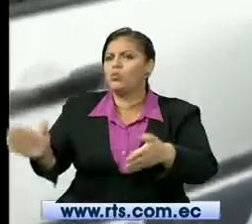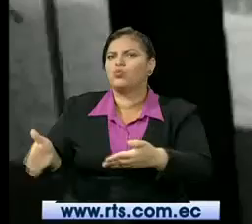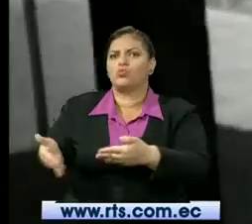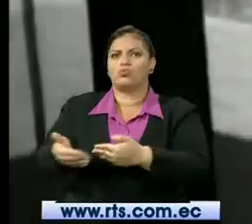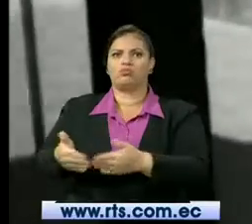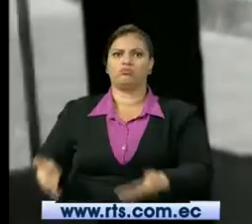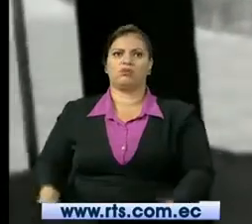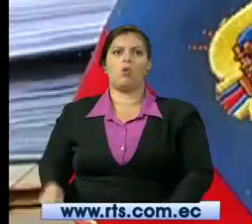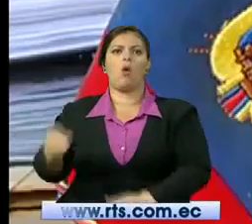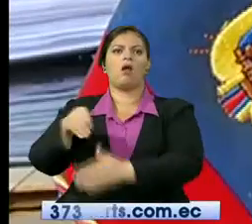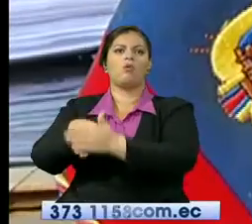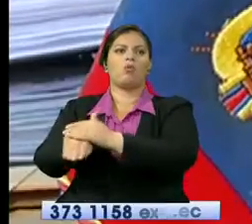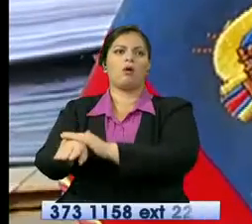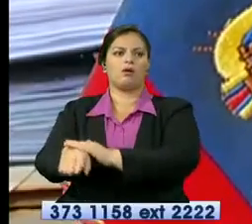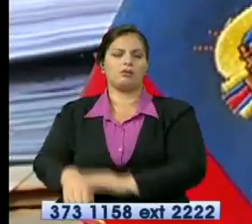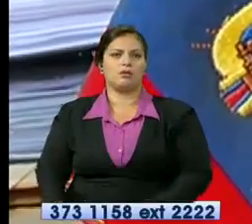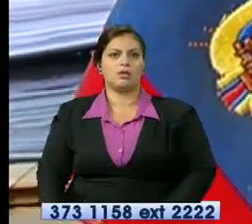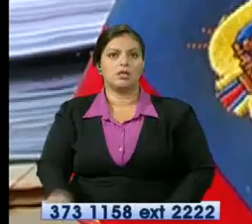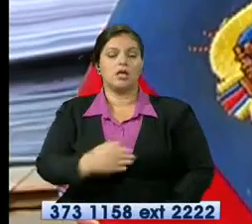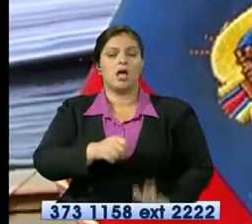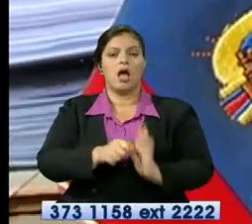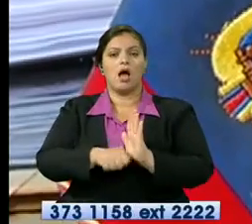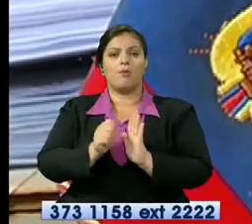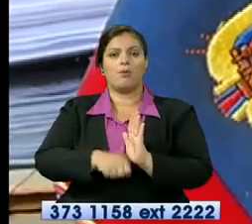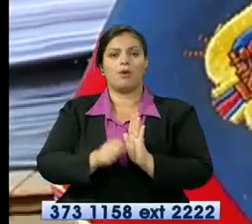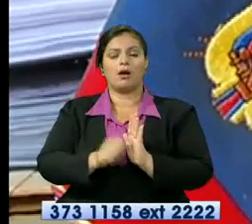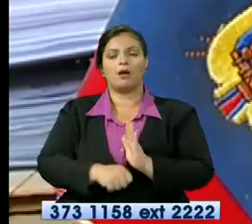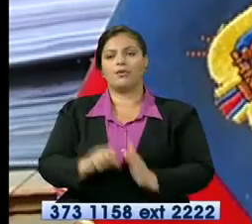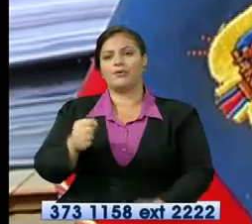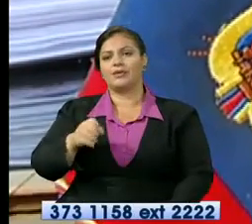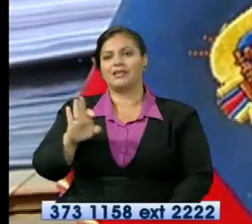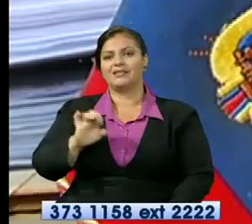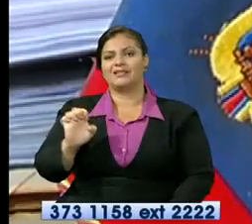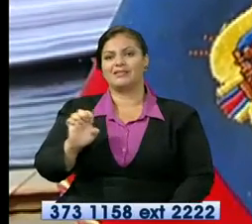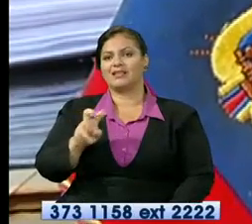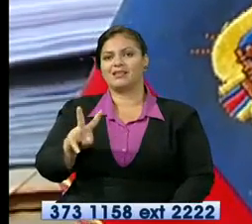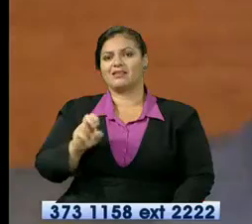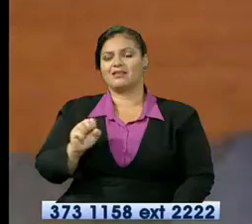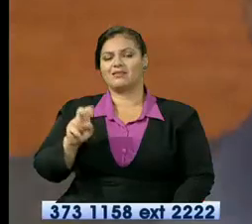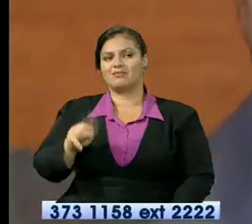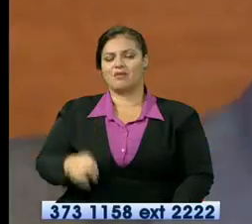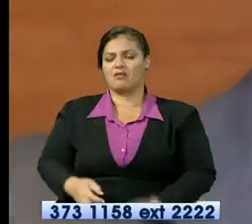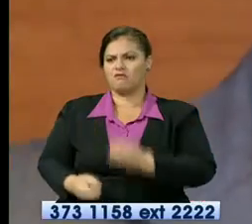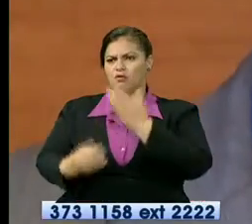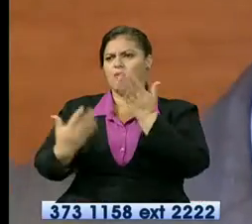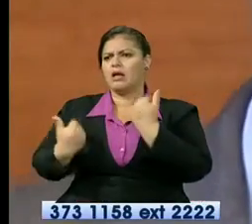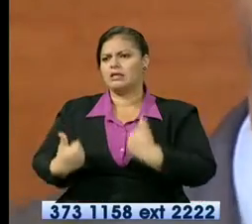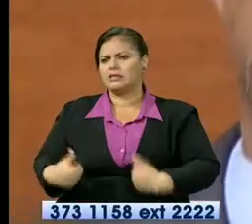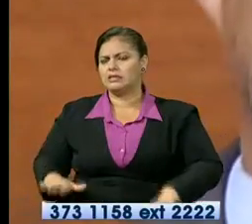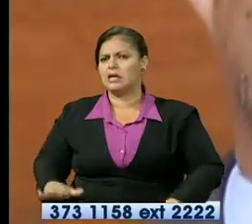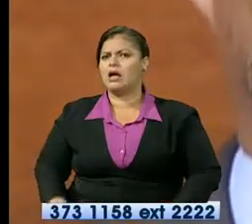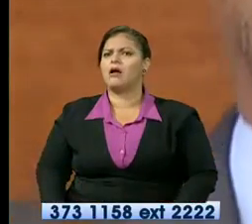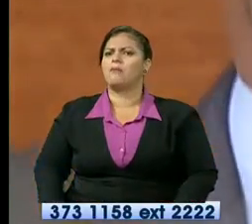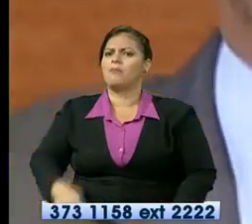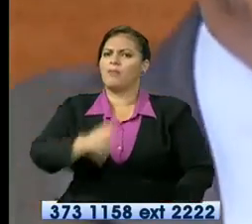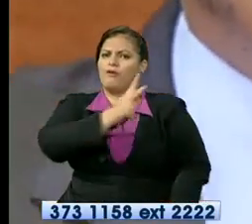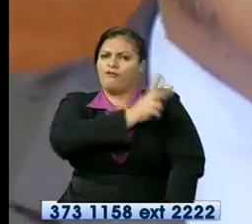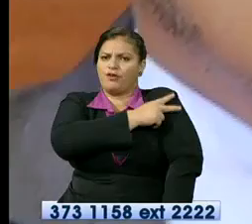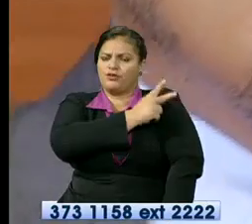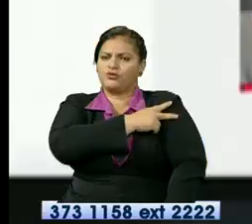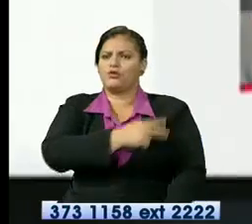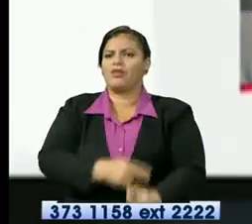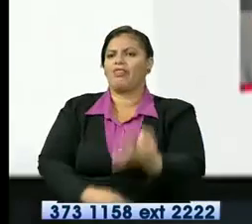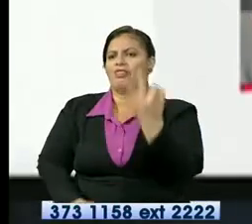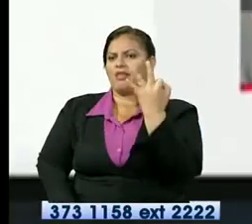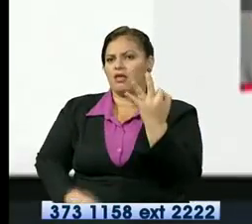principal, Steven Reyes, representante de las víctimas, señala que existen dos detenidos por tortura y uno por violación. Y menciona que en